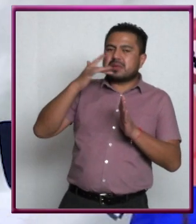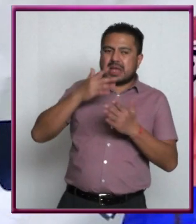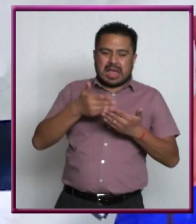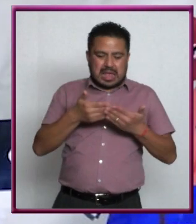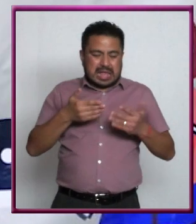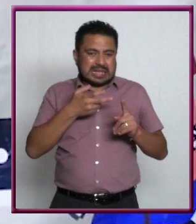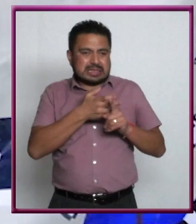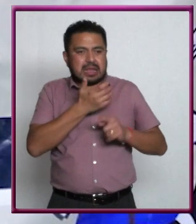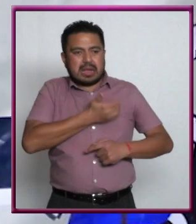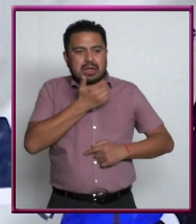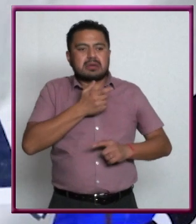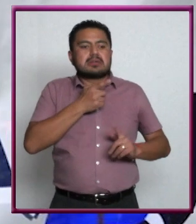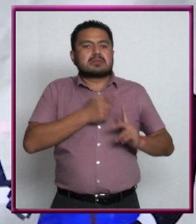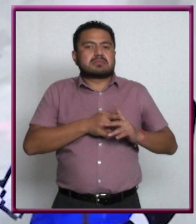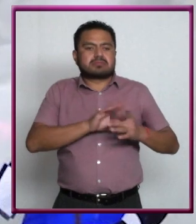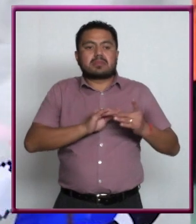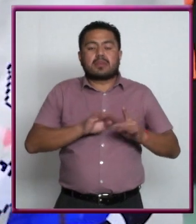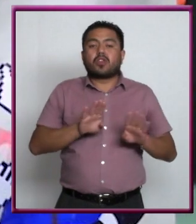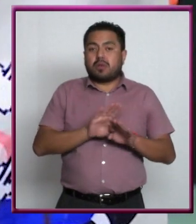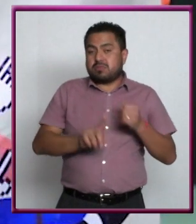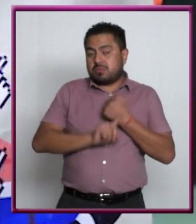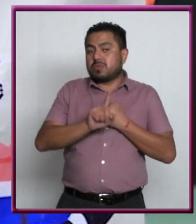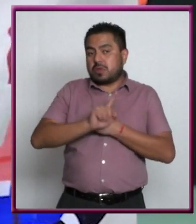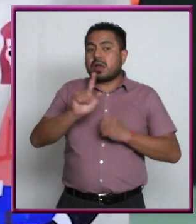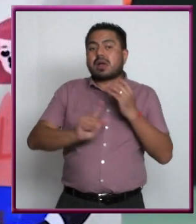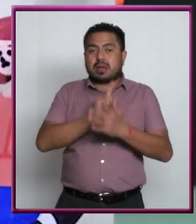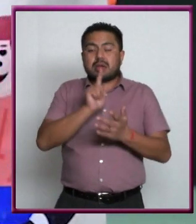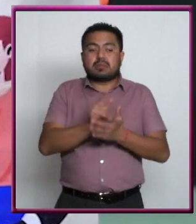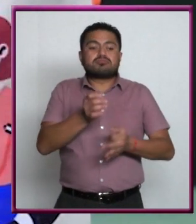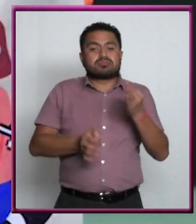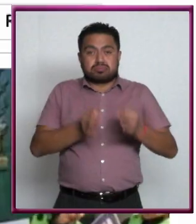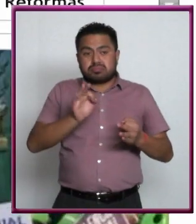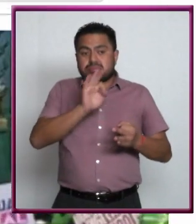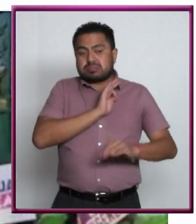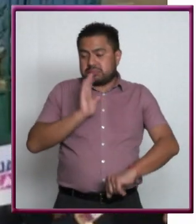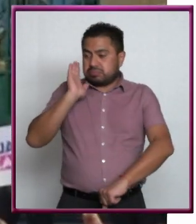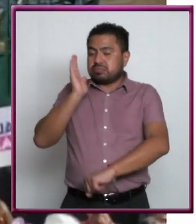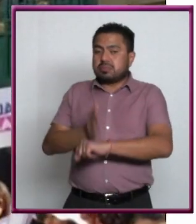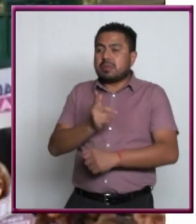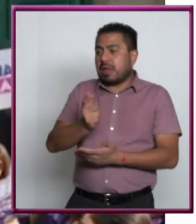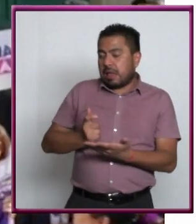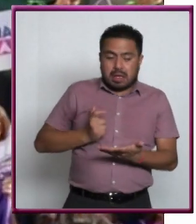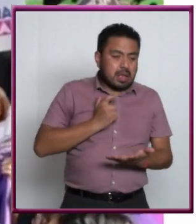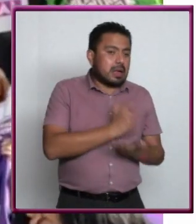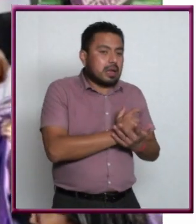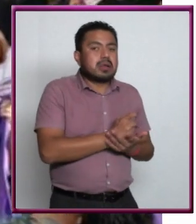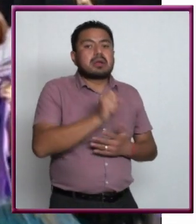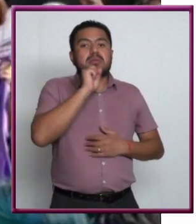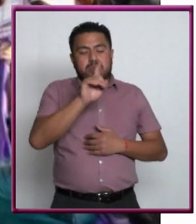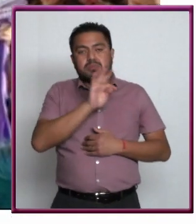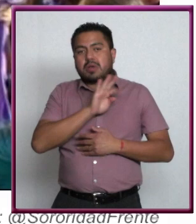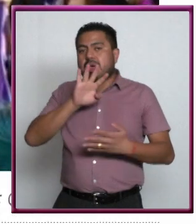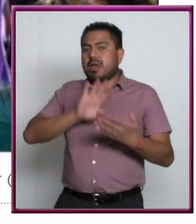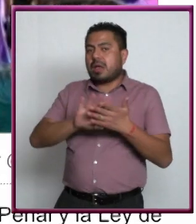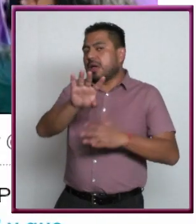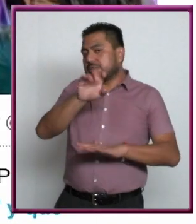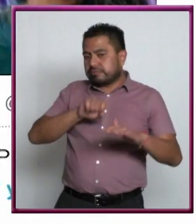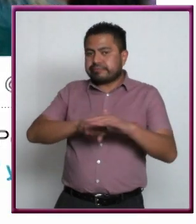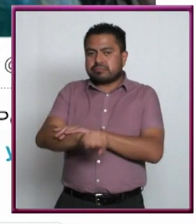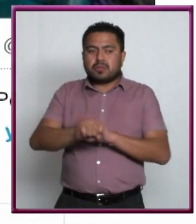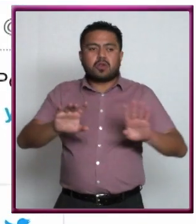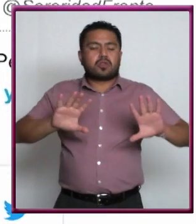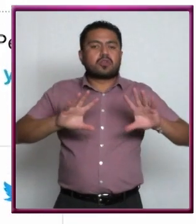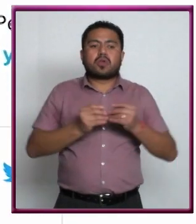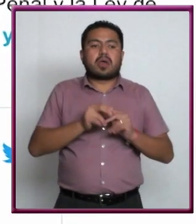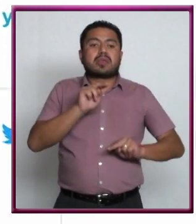embargo, ahora este tipo de prácticas son consideradas un delito, que si bien puede tener ciertas sanciones monetarias, también puede ser pagado con